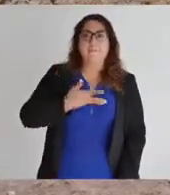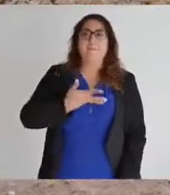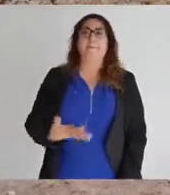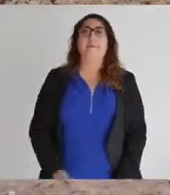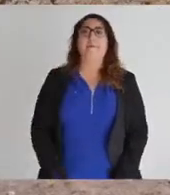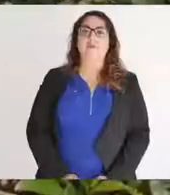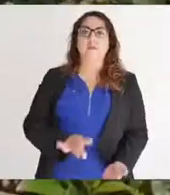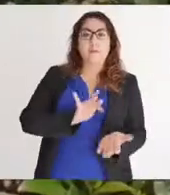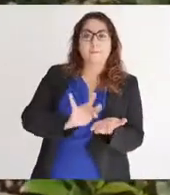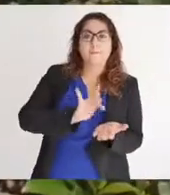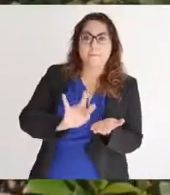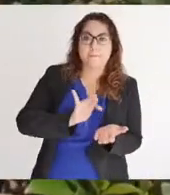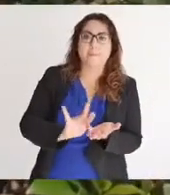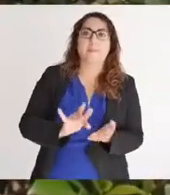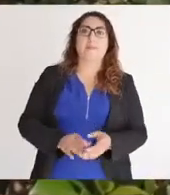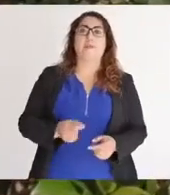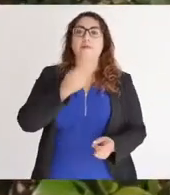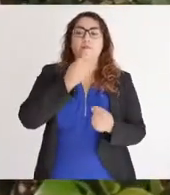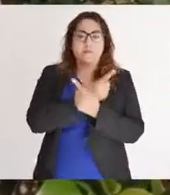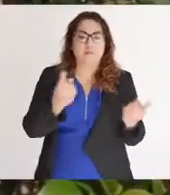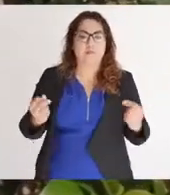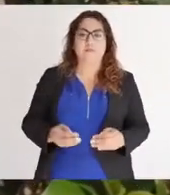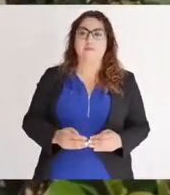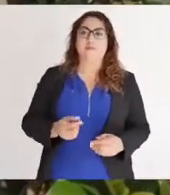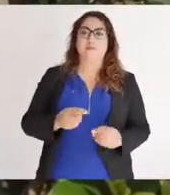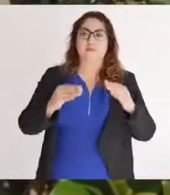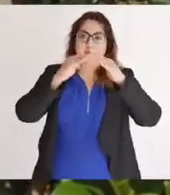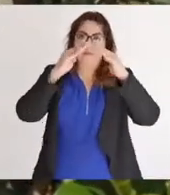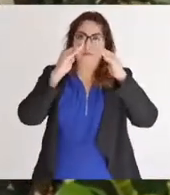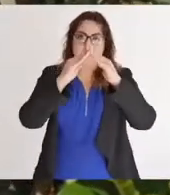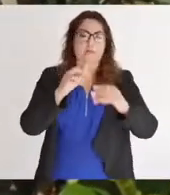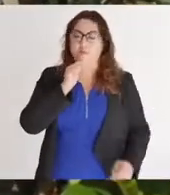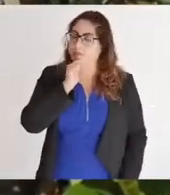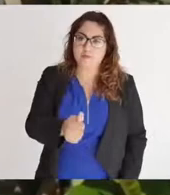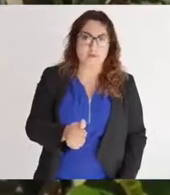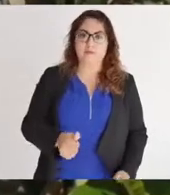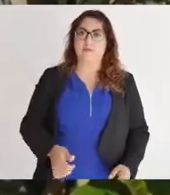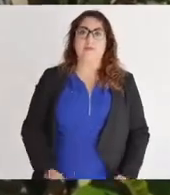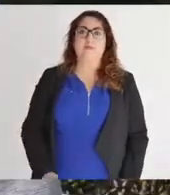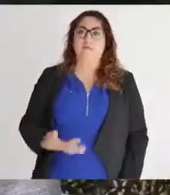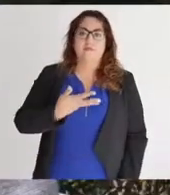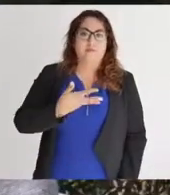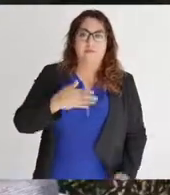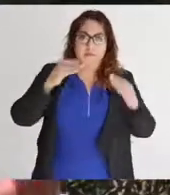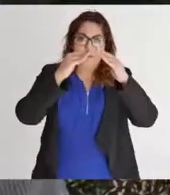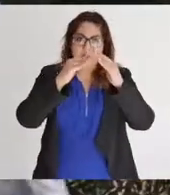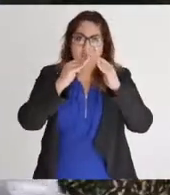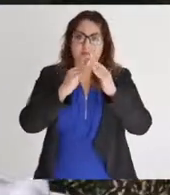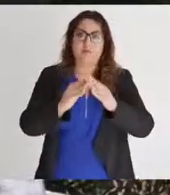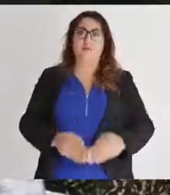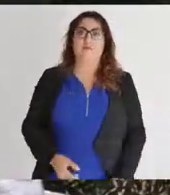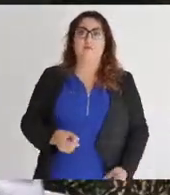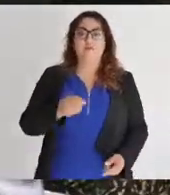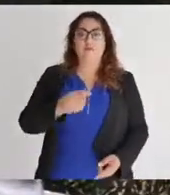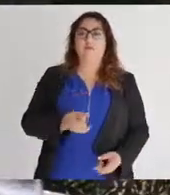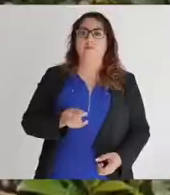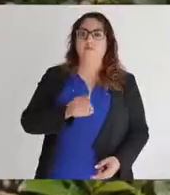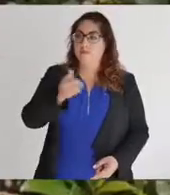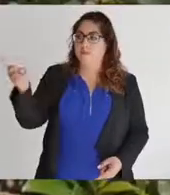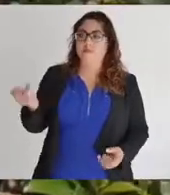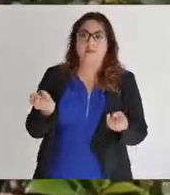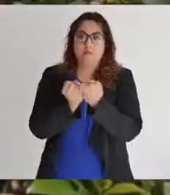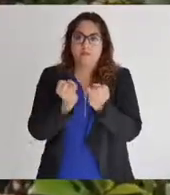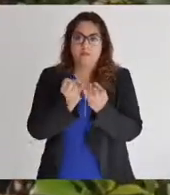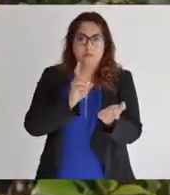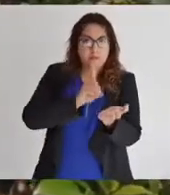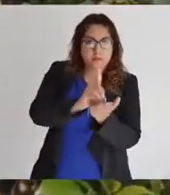y una impresora. Que apoyemos a los niños que están en las calles, que no tienen un techo donde vivir,